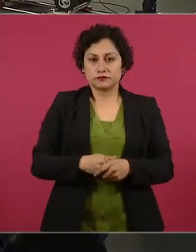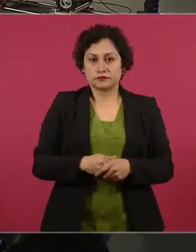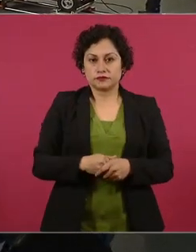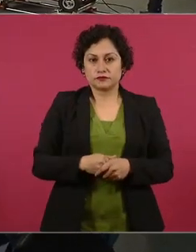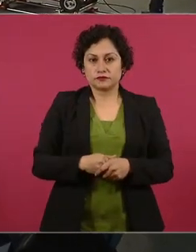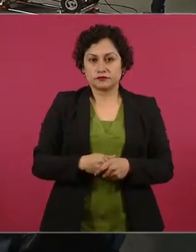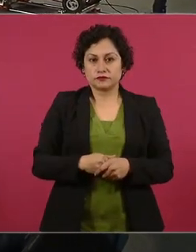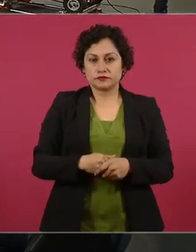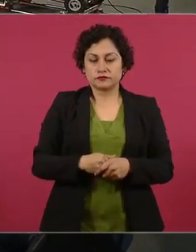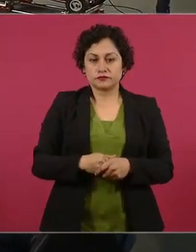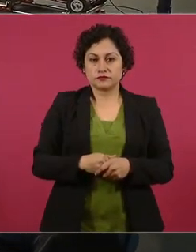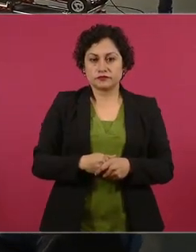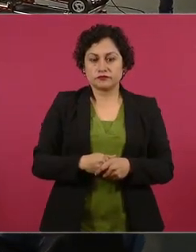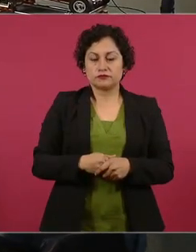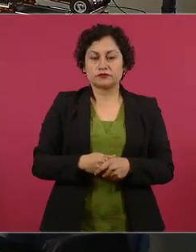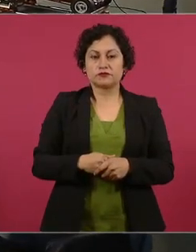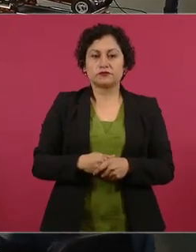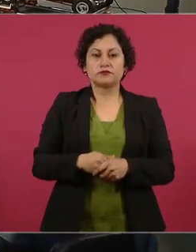Brasil